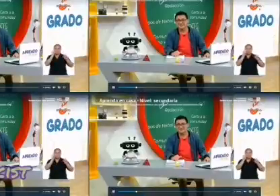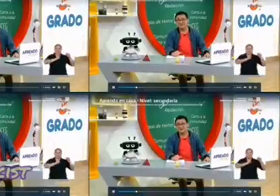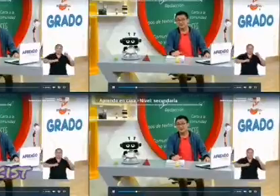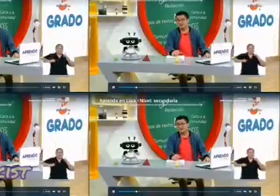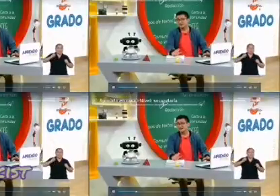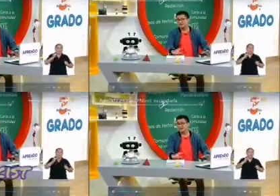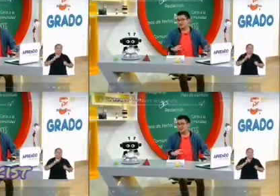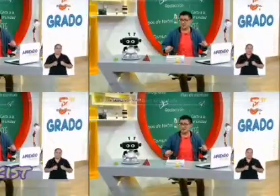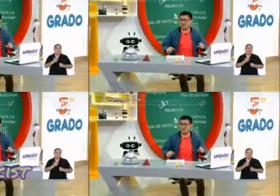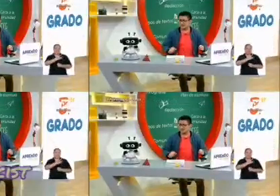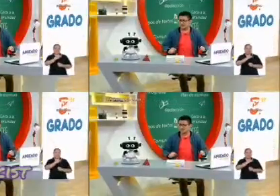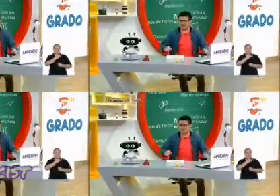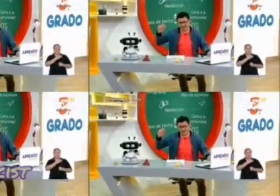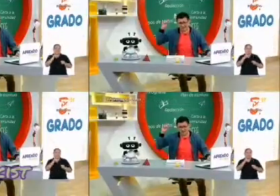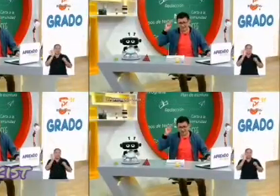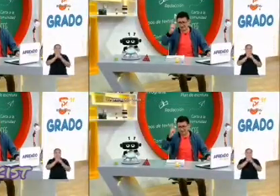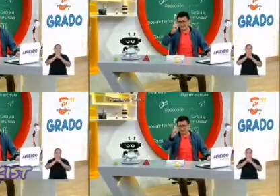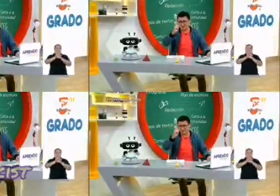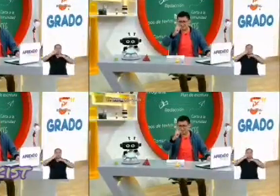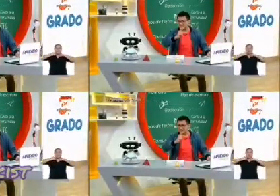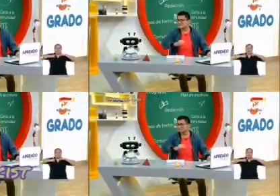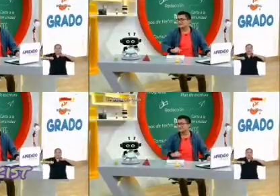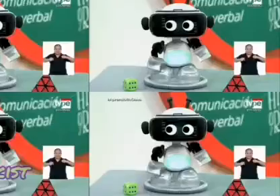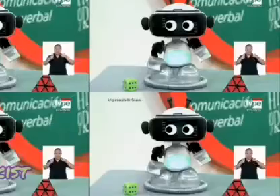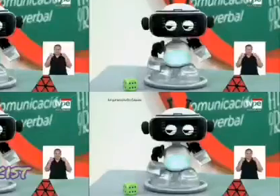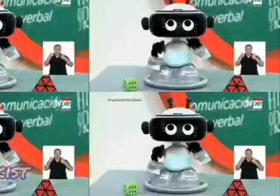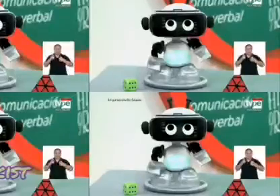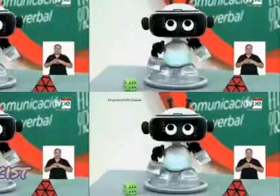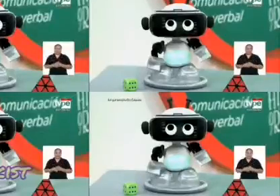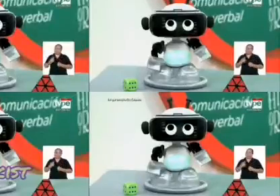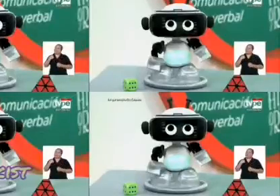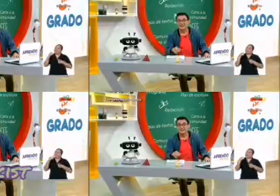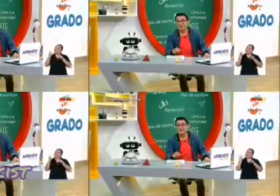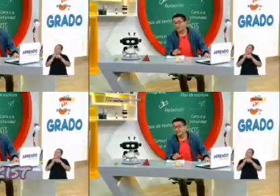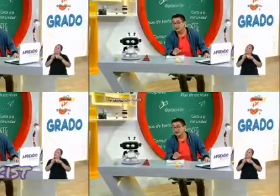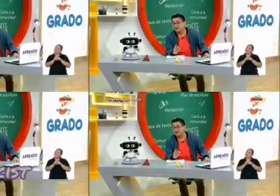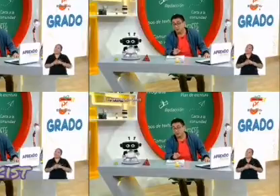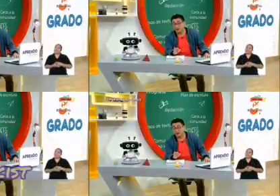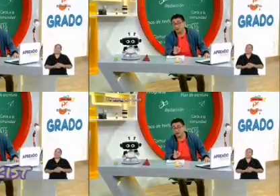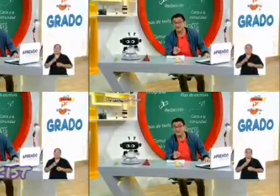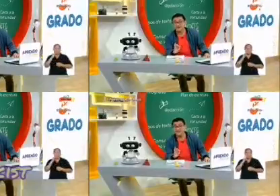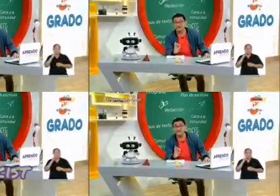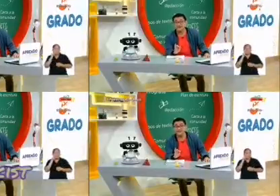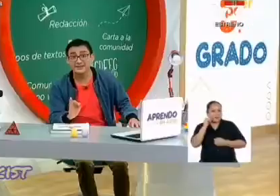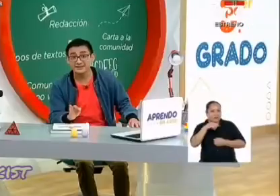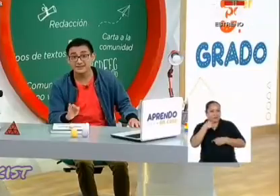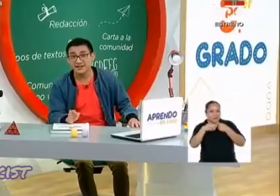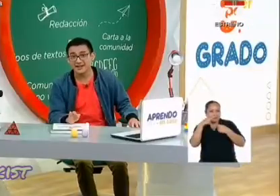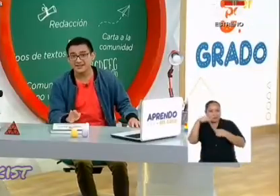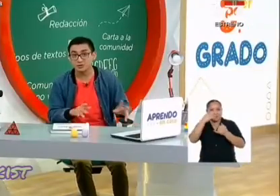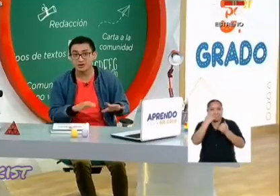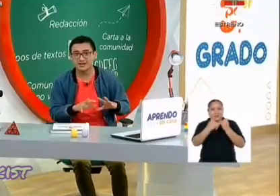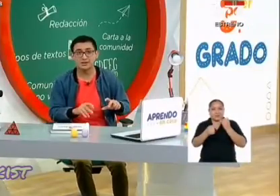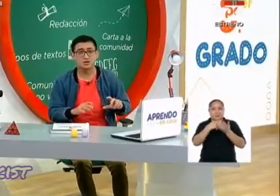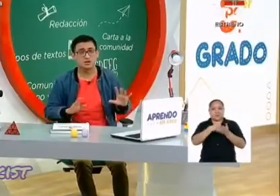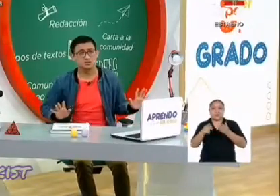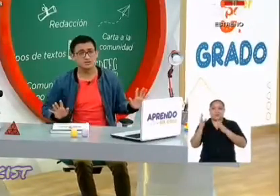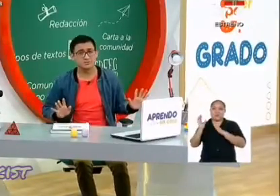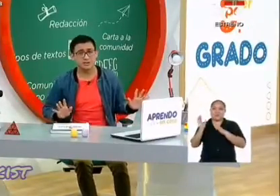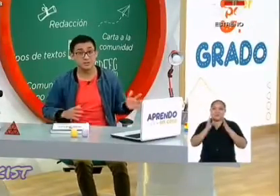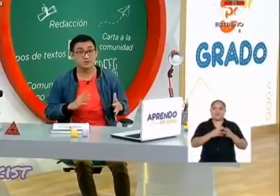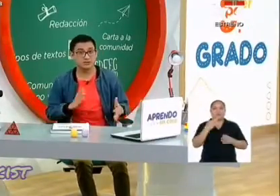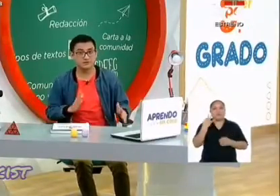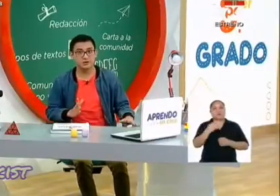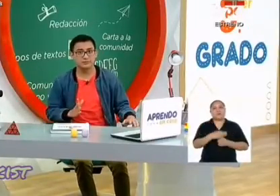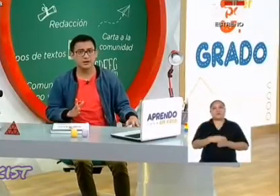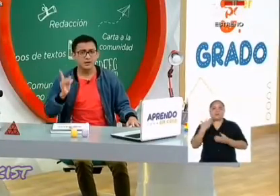Activación, Rebot. Me siento lleno de energía y ánimo. Yo también. Rebot, te cuento que este fin de semana estuve organizando como